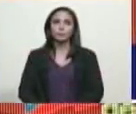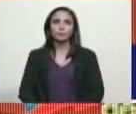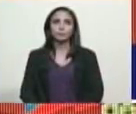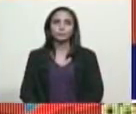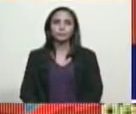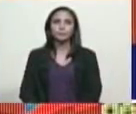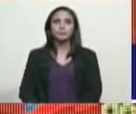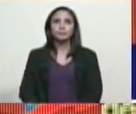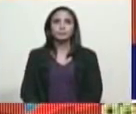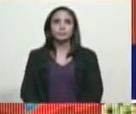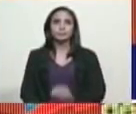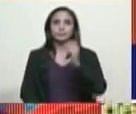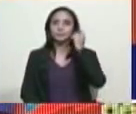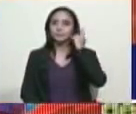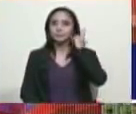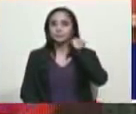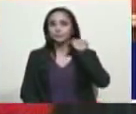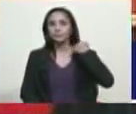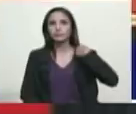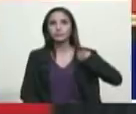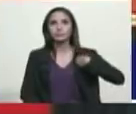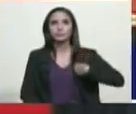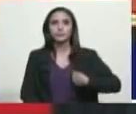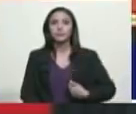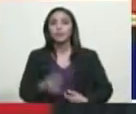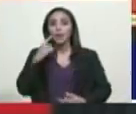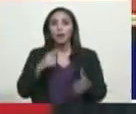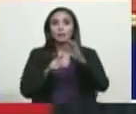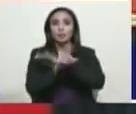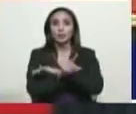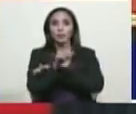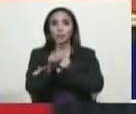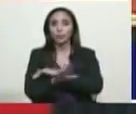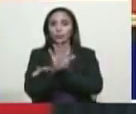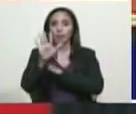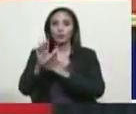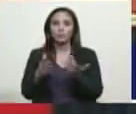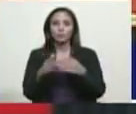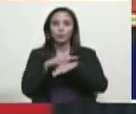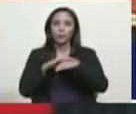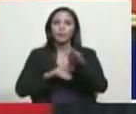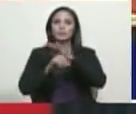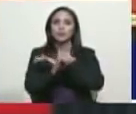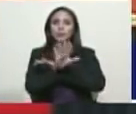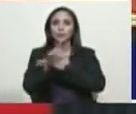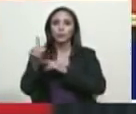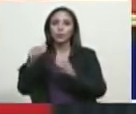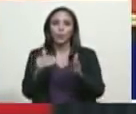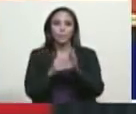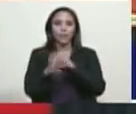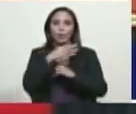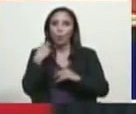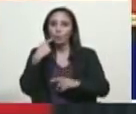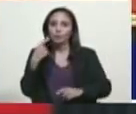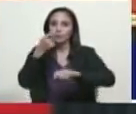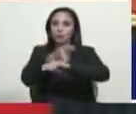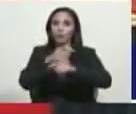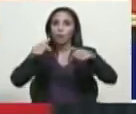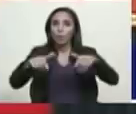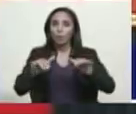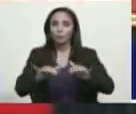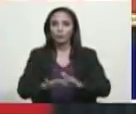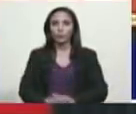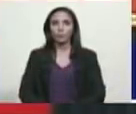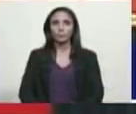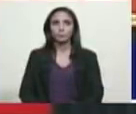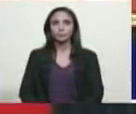Aristóbulo, que tenemos 151.000 estudiantes vencedores y vencedoras hoy.